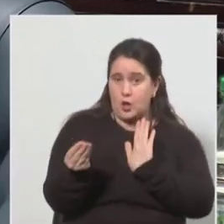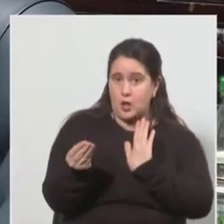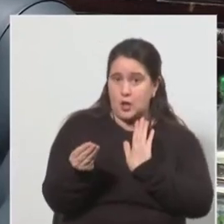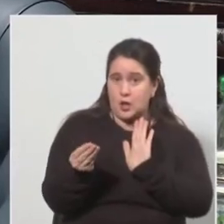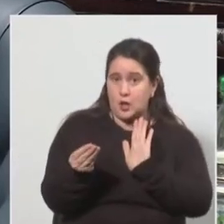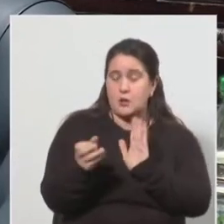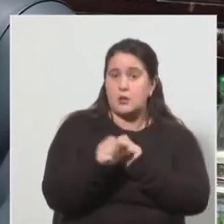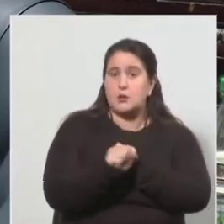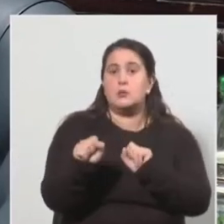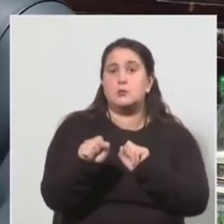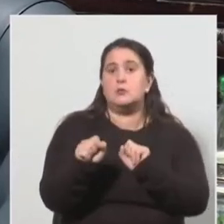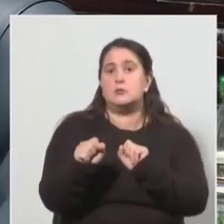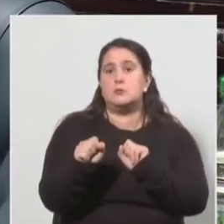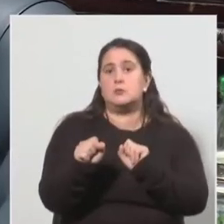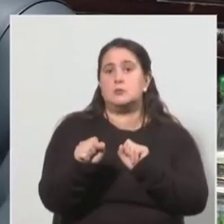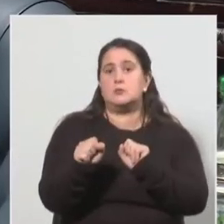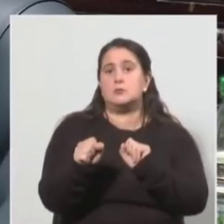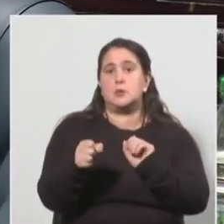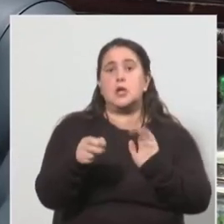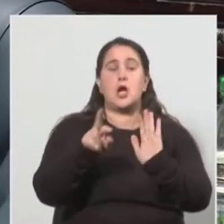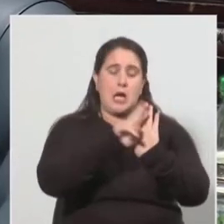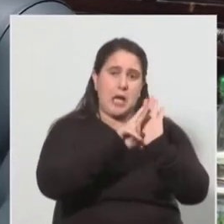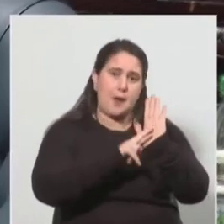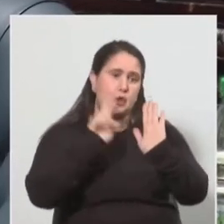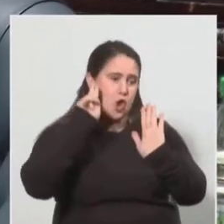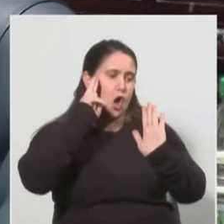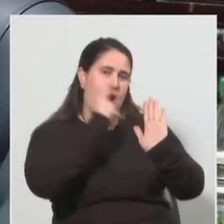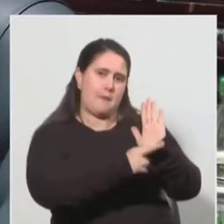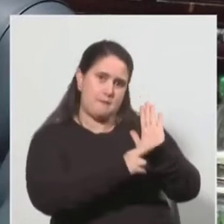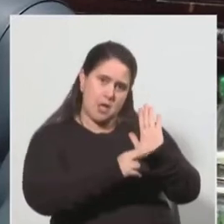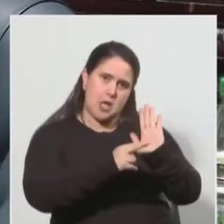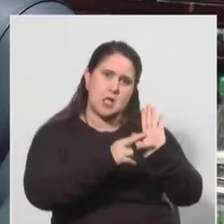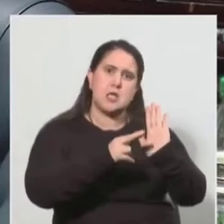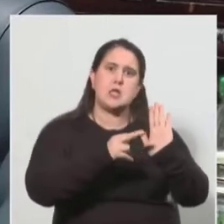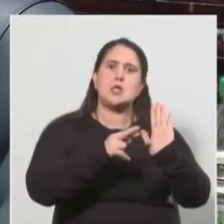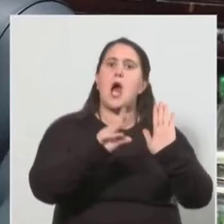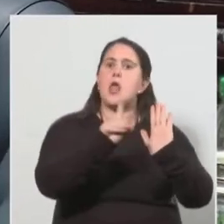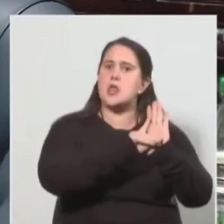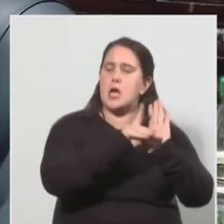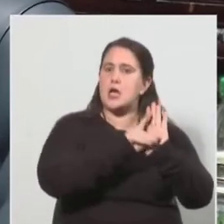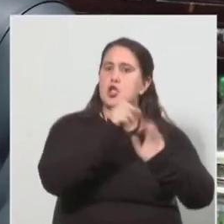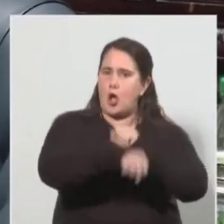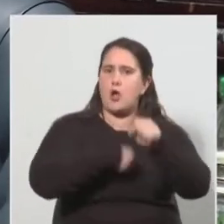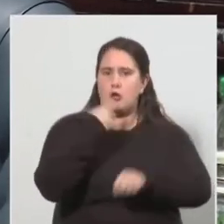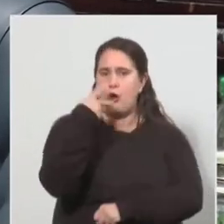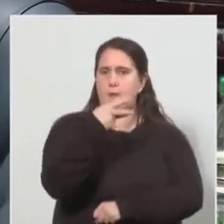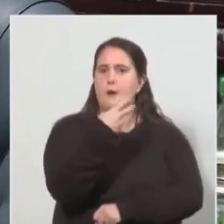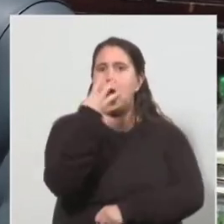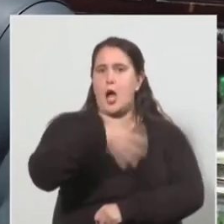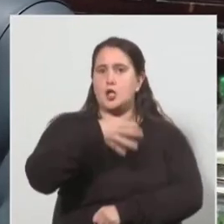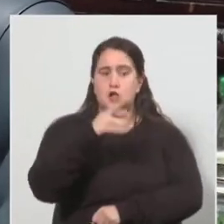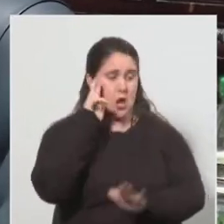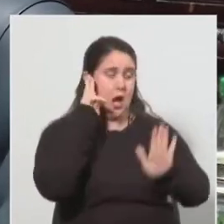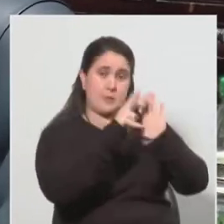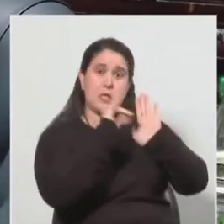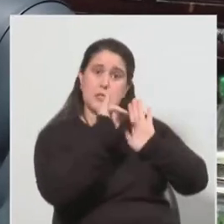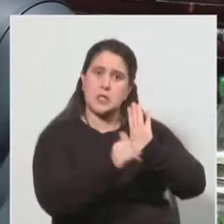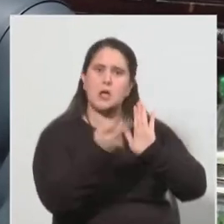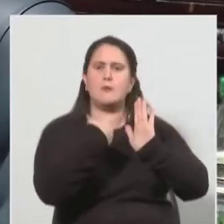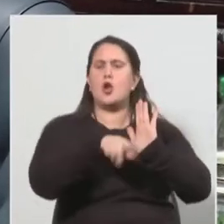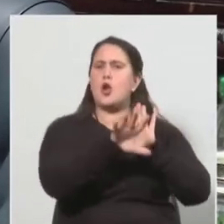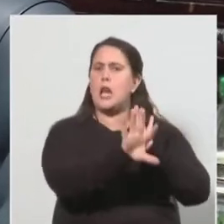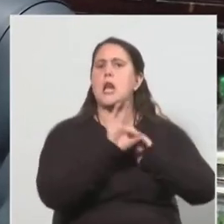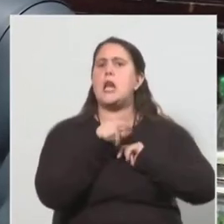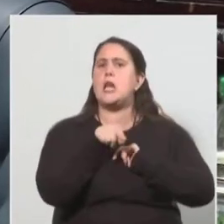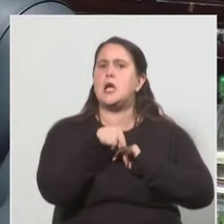de la aplicación del reglamento, dentro de la aplicación del decreto de 2014, ¿por qué se